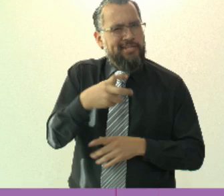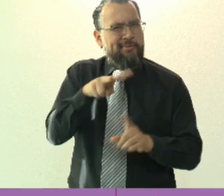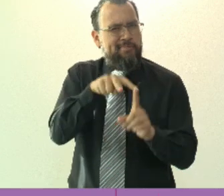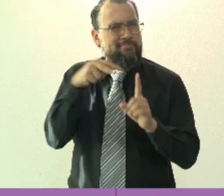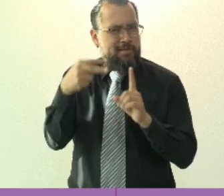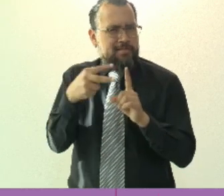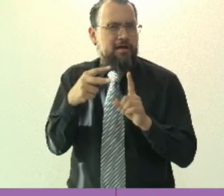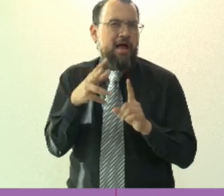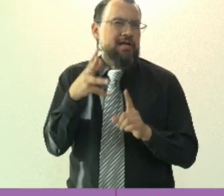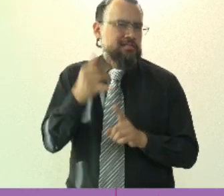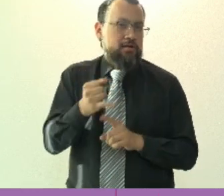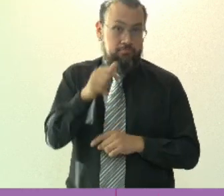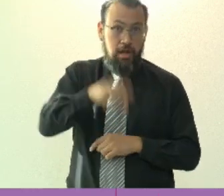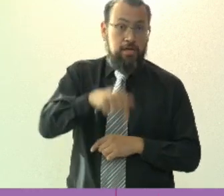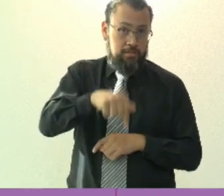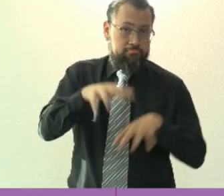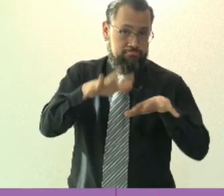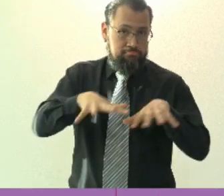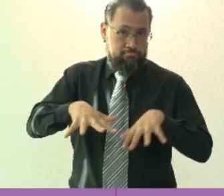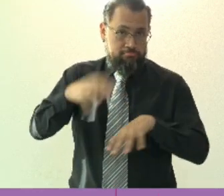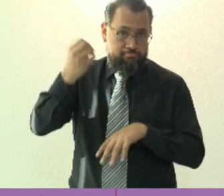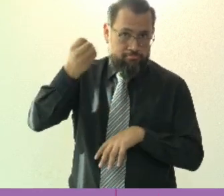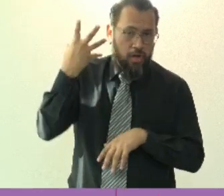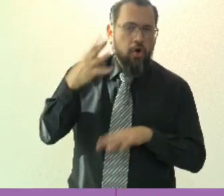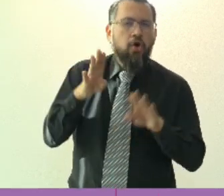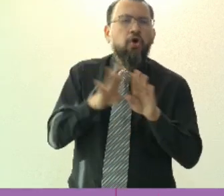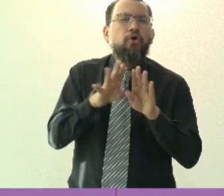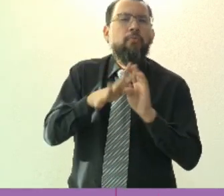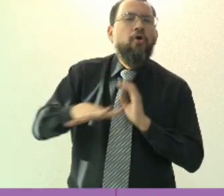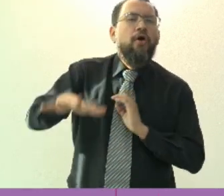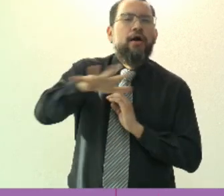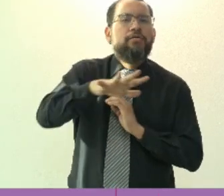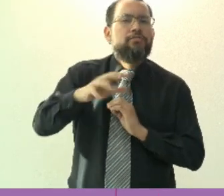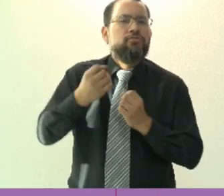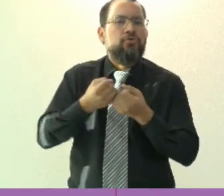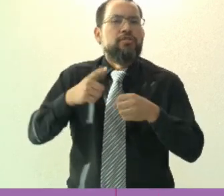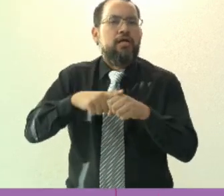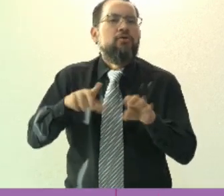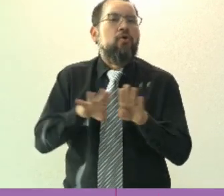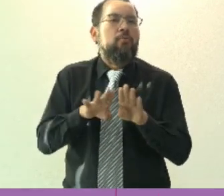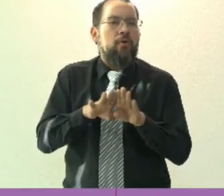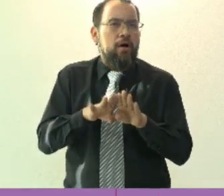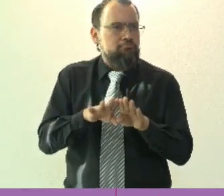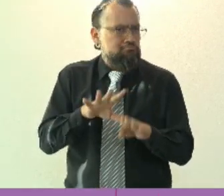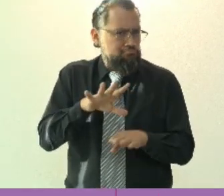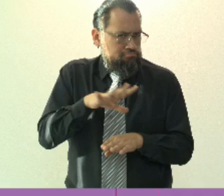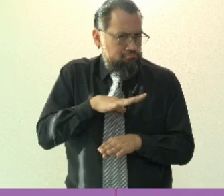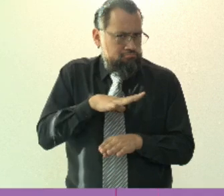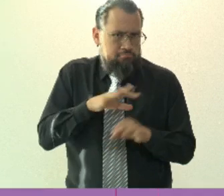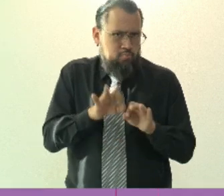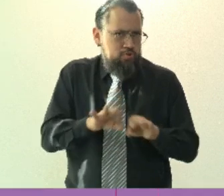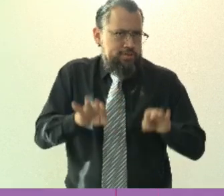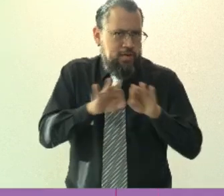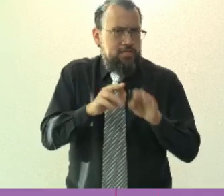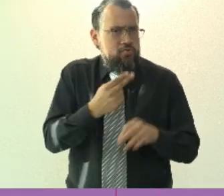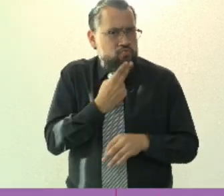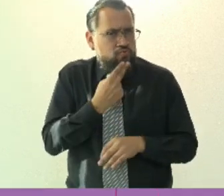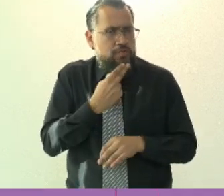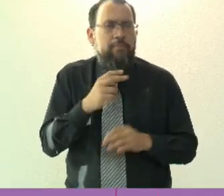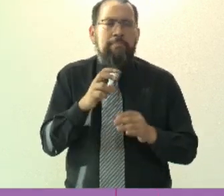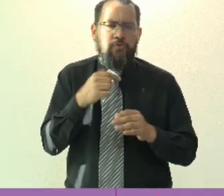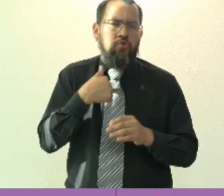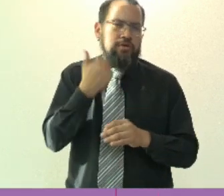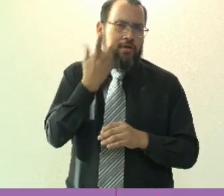el enfoque de este evento. Desde lo social, ¿qué pasa con los archivos? ¿Hay utilidad? Claro que hay mucha utilidad. Y entonces quiero platicar más